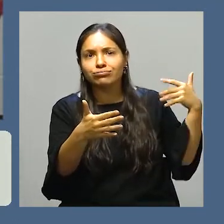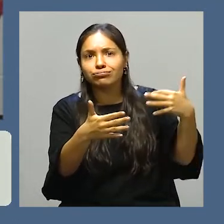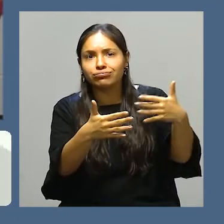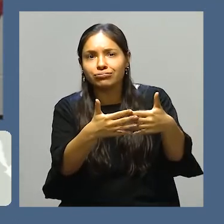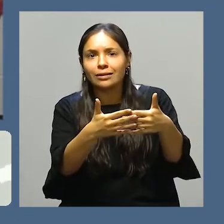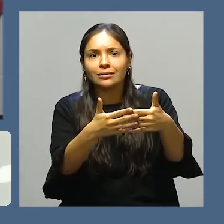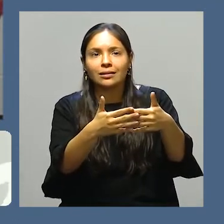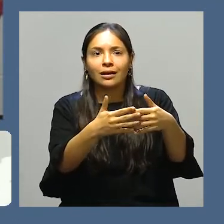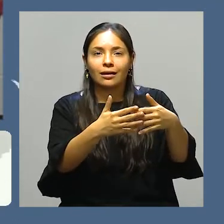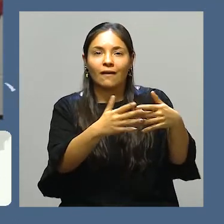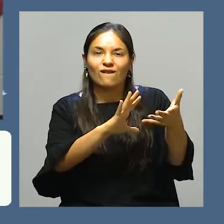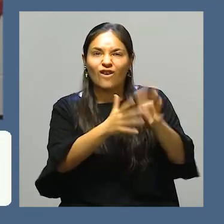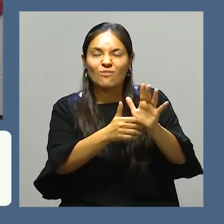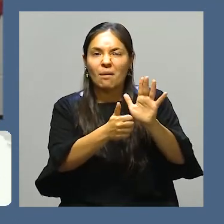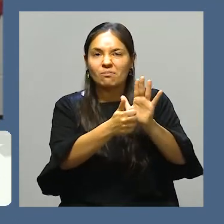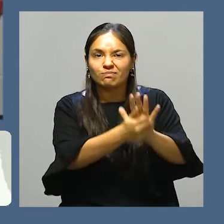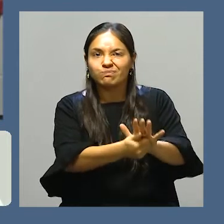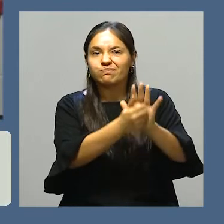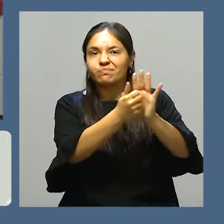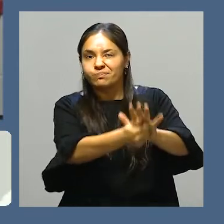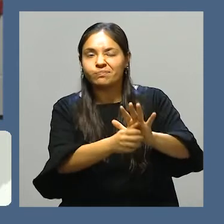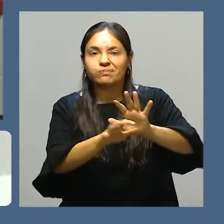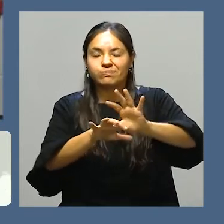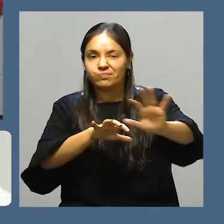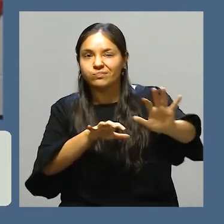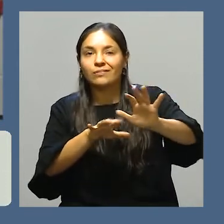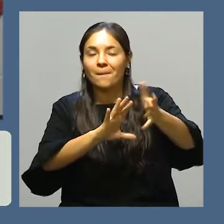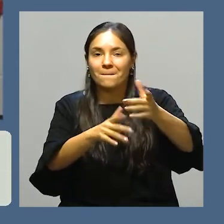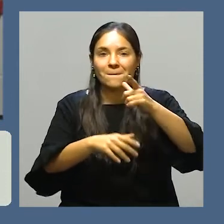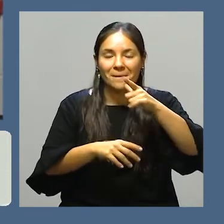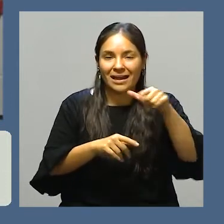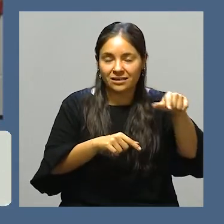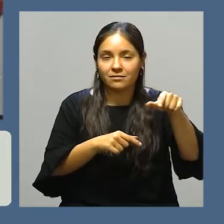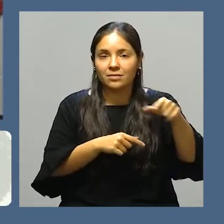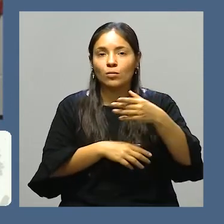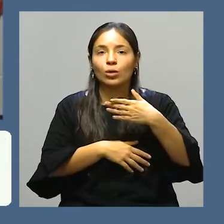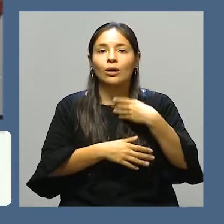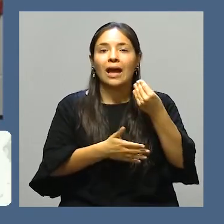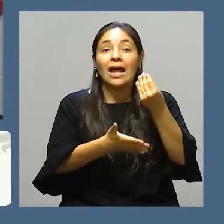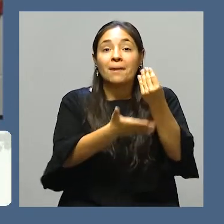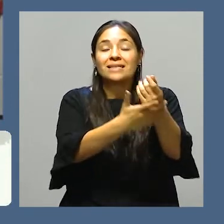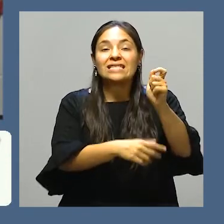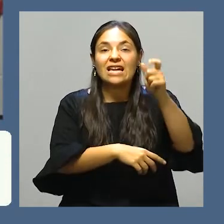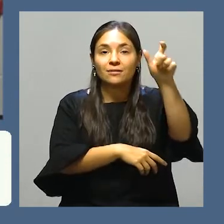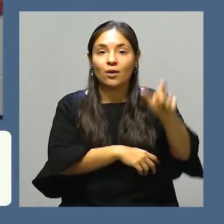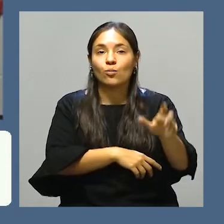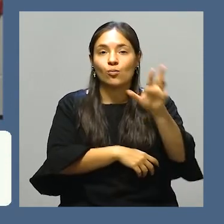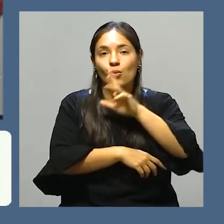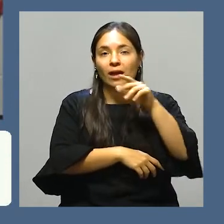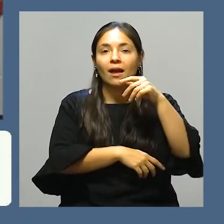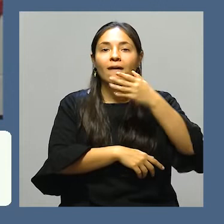estoy citando las palabras del candidato, libertad y democracia. Y con eso